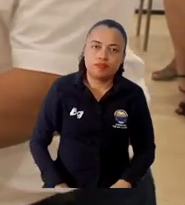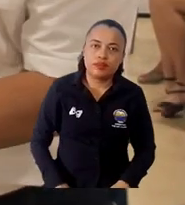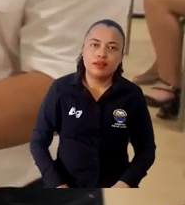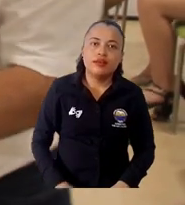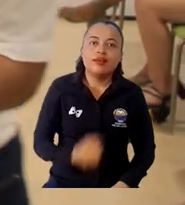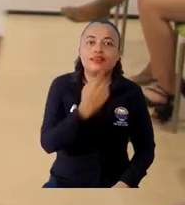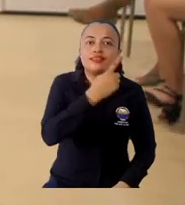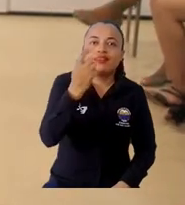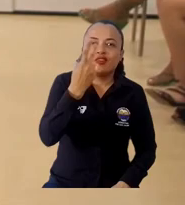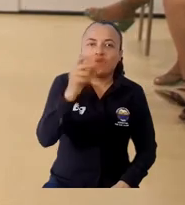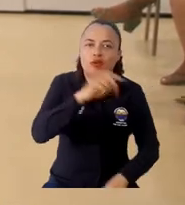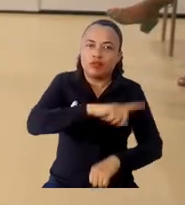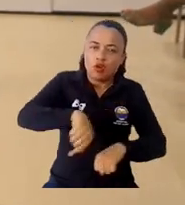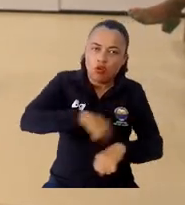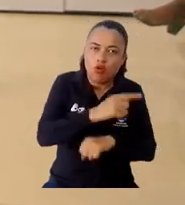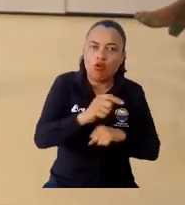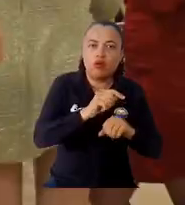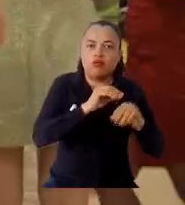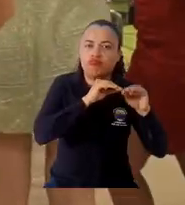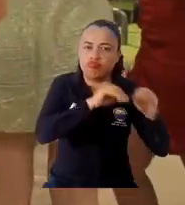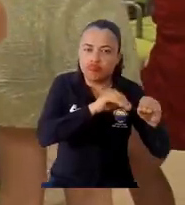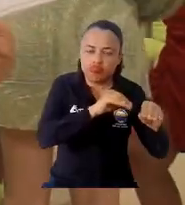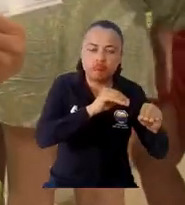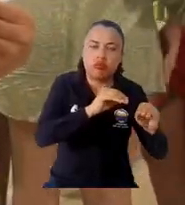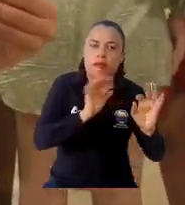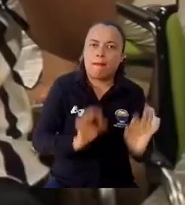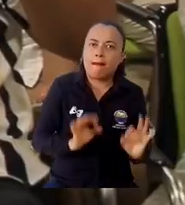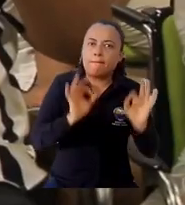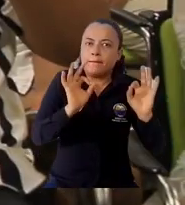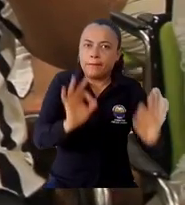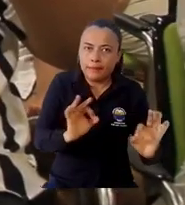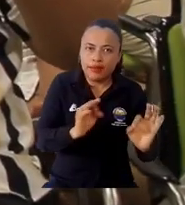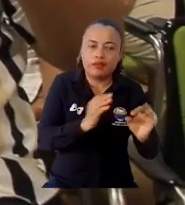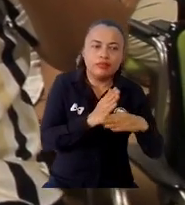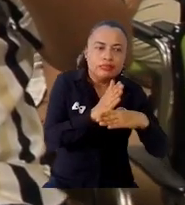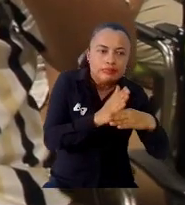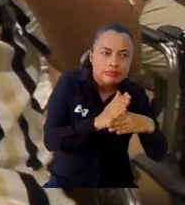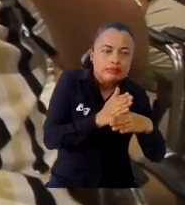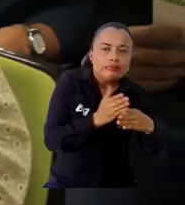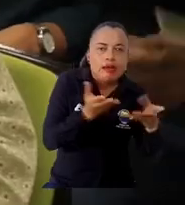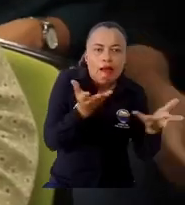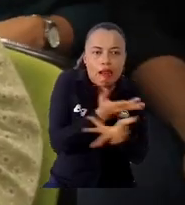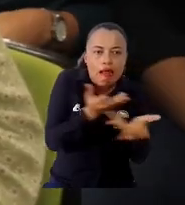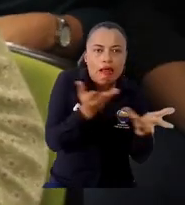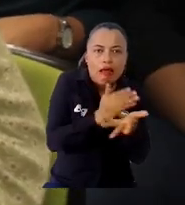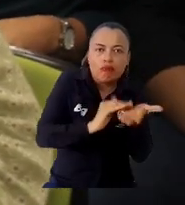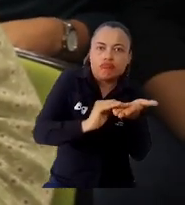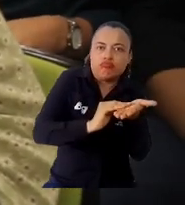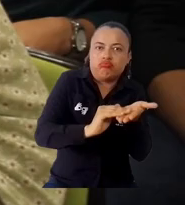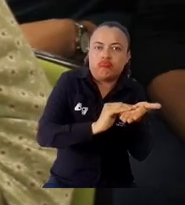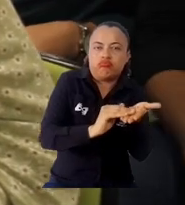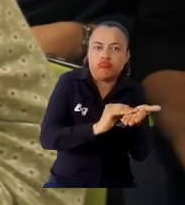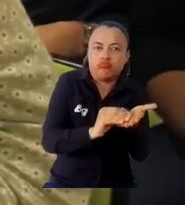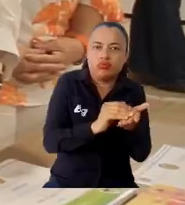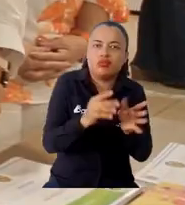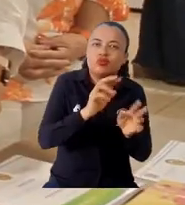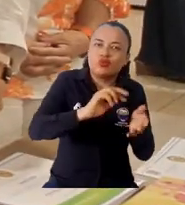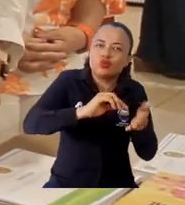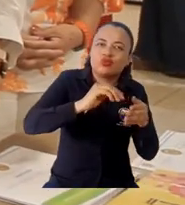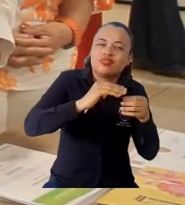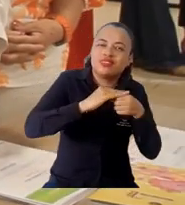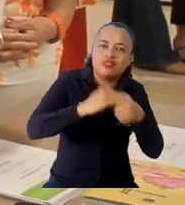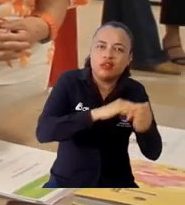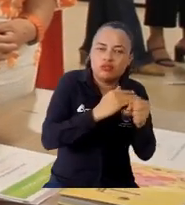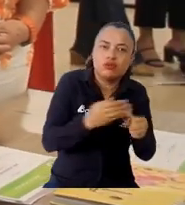Durante 120 horas, los estudiantes se desempeñaron satisfactoriamente como mediadores en la resolución de conflictos de los casos presentados